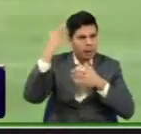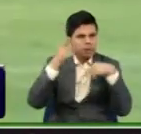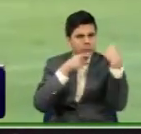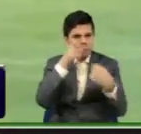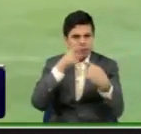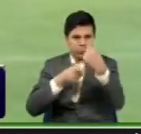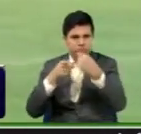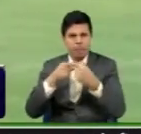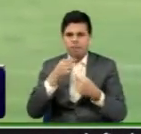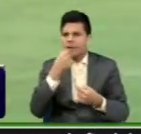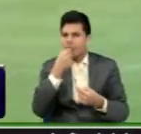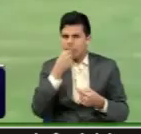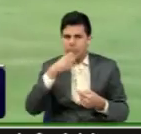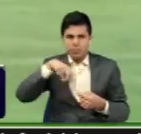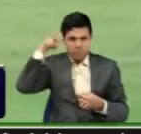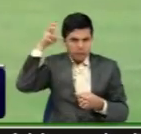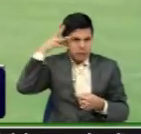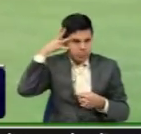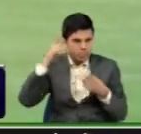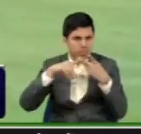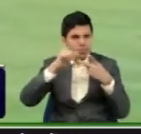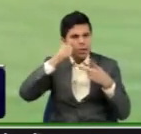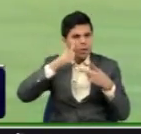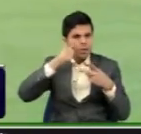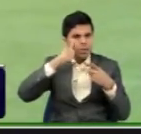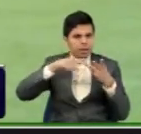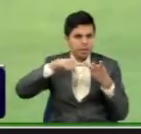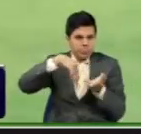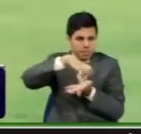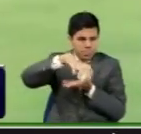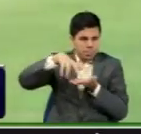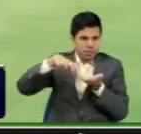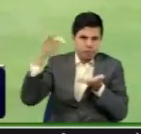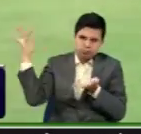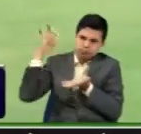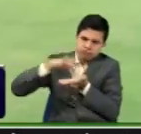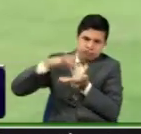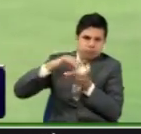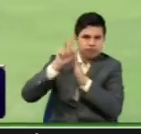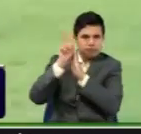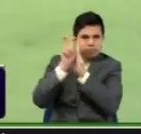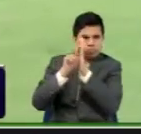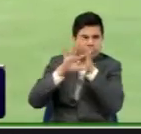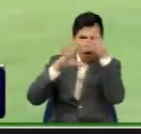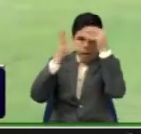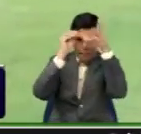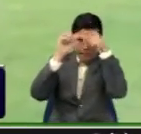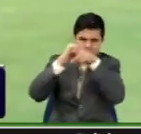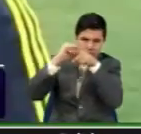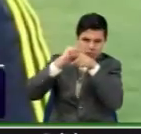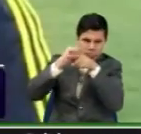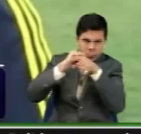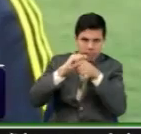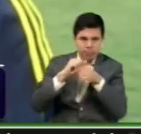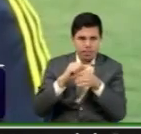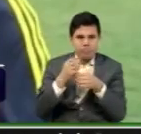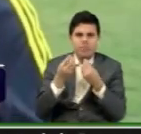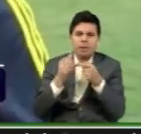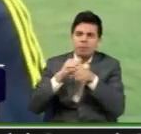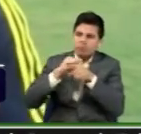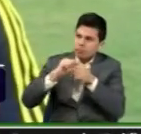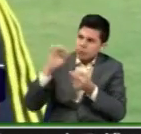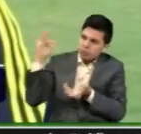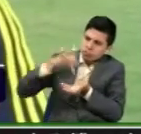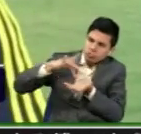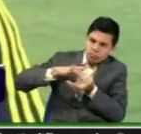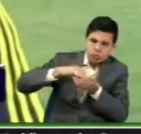competencia. Silbatos de Norte, Arauca y Santander hicieron parte de los talleres teórico-prácticos. Posteriormente se hacen prácticas de campo,